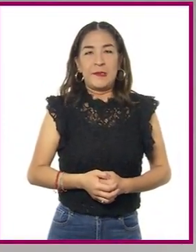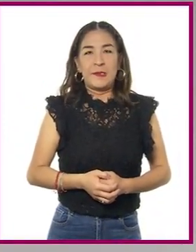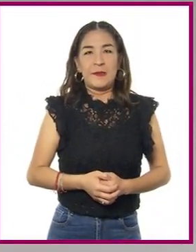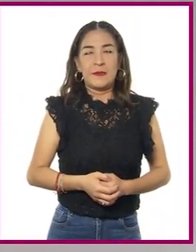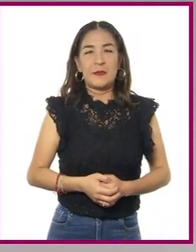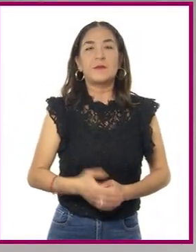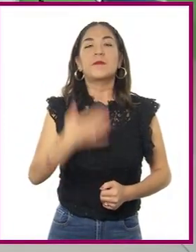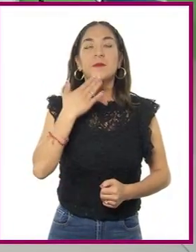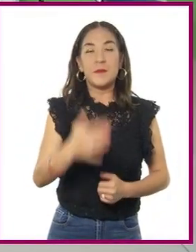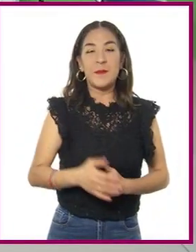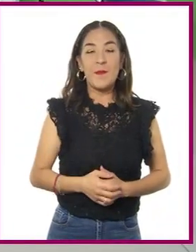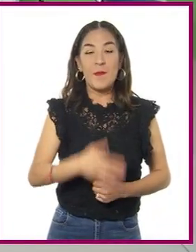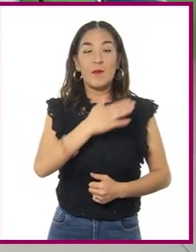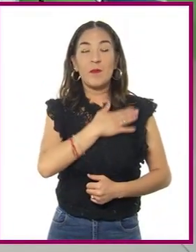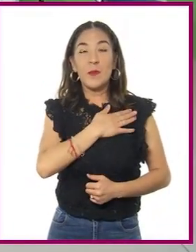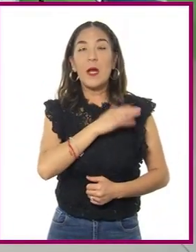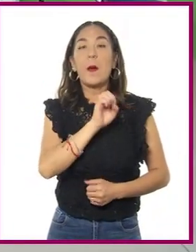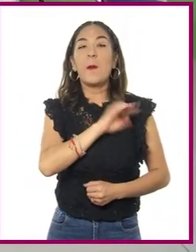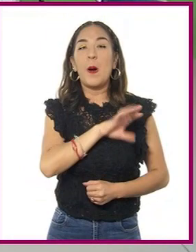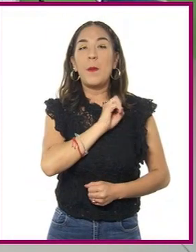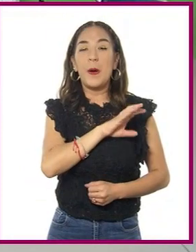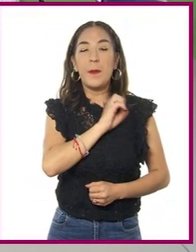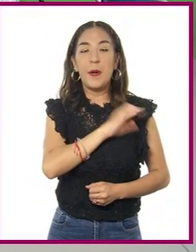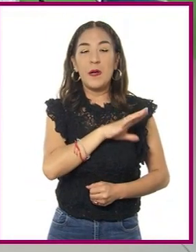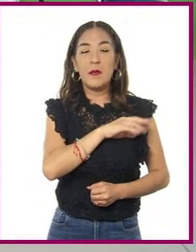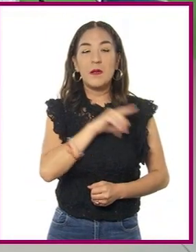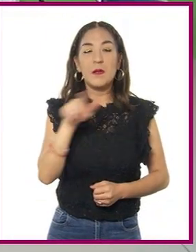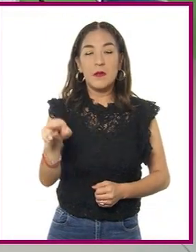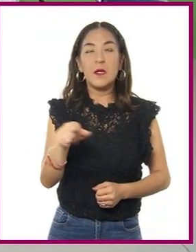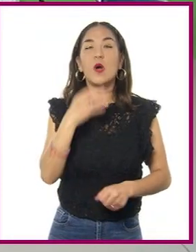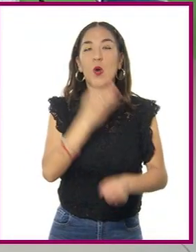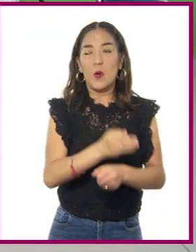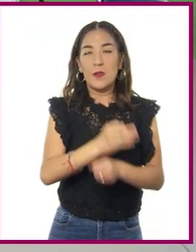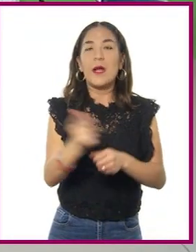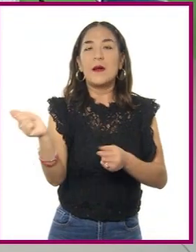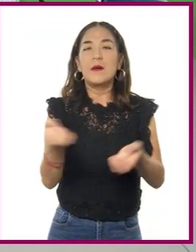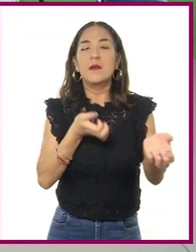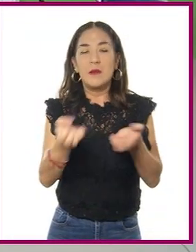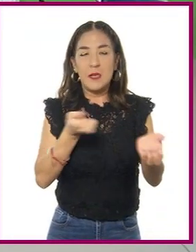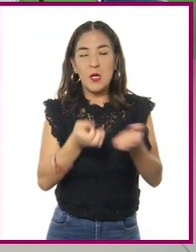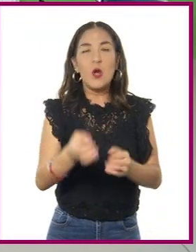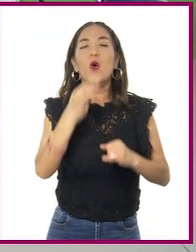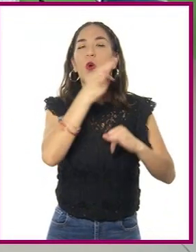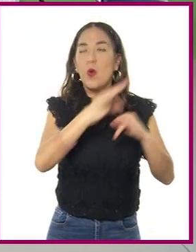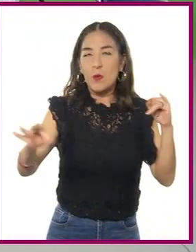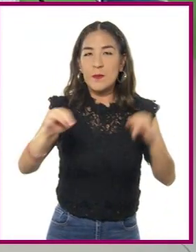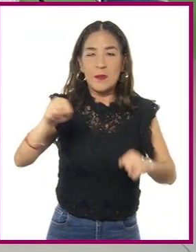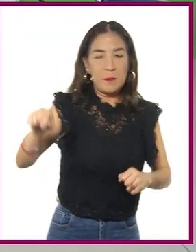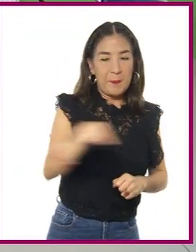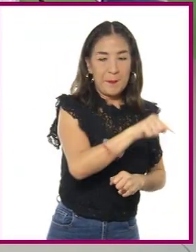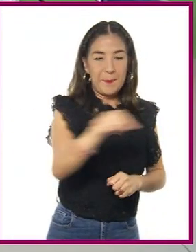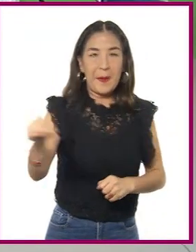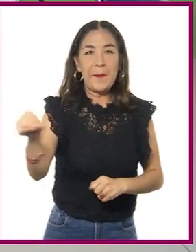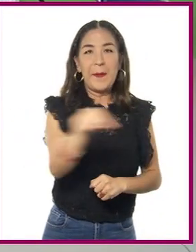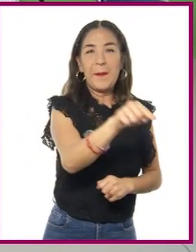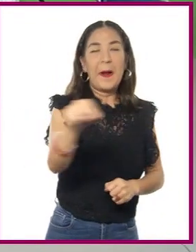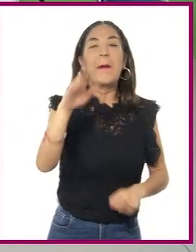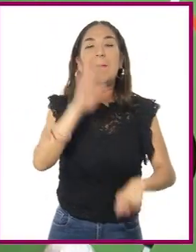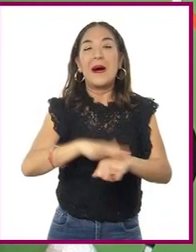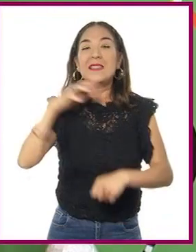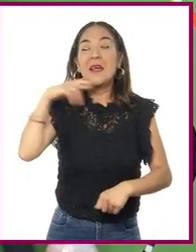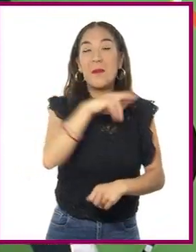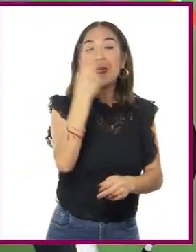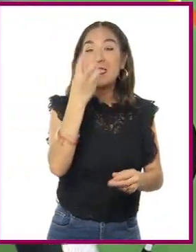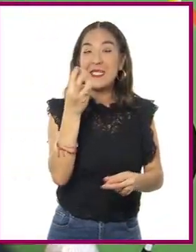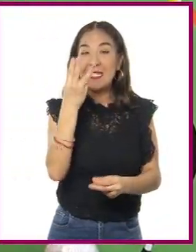Bien, para tomar la frecuencia cardíaca durante el ejercicio, última vez en zigzag, más rápido, 3 veces. Vámonos, sale, más